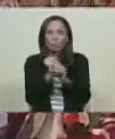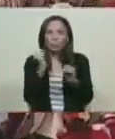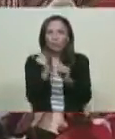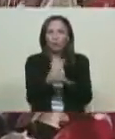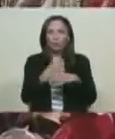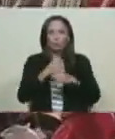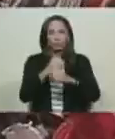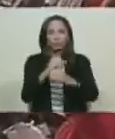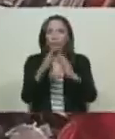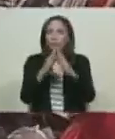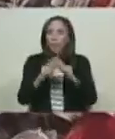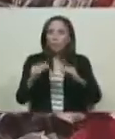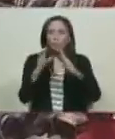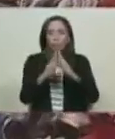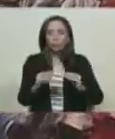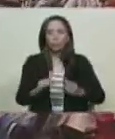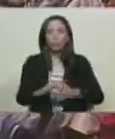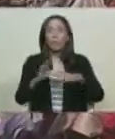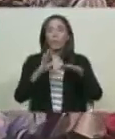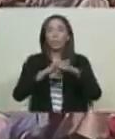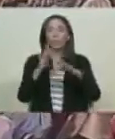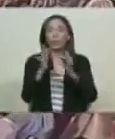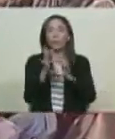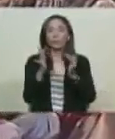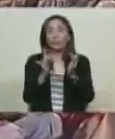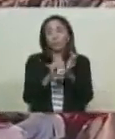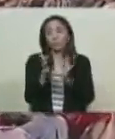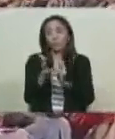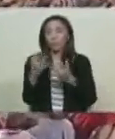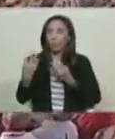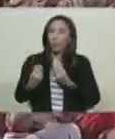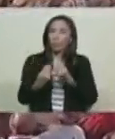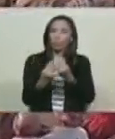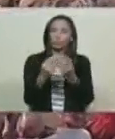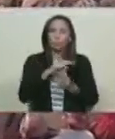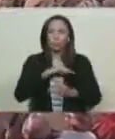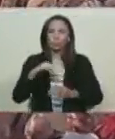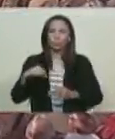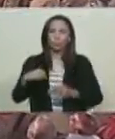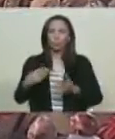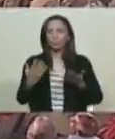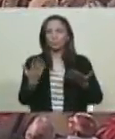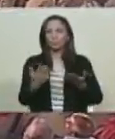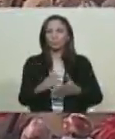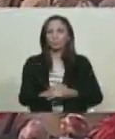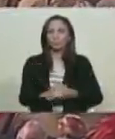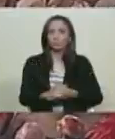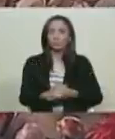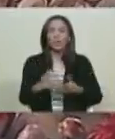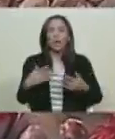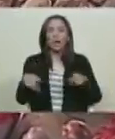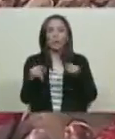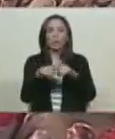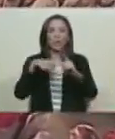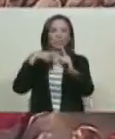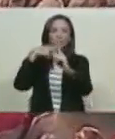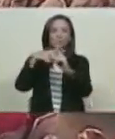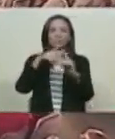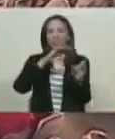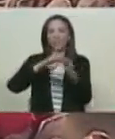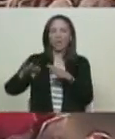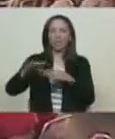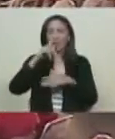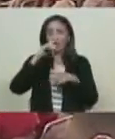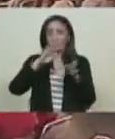Cristo en la calle, porque Cristo está con nosotros. Cristo no está en una cruz, no, Él dejó la cruz hace